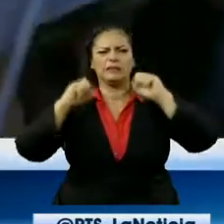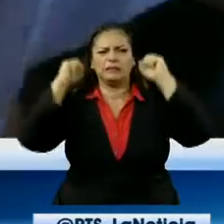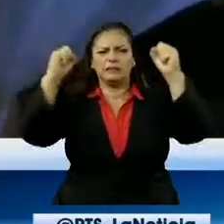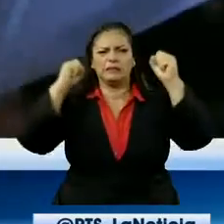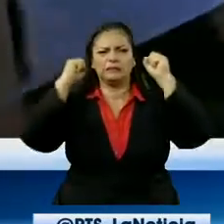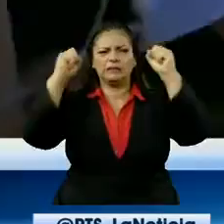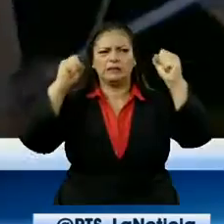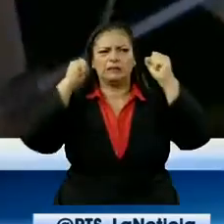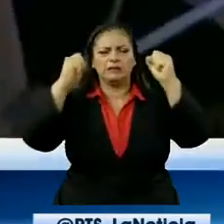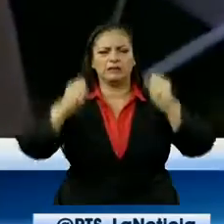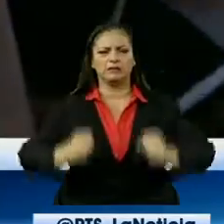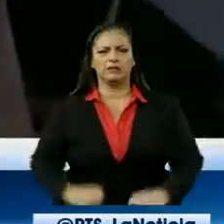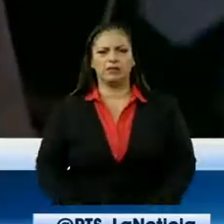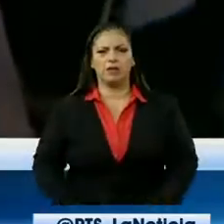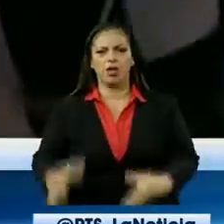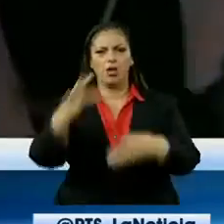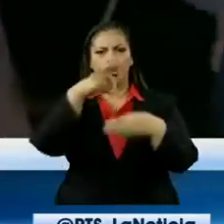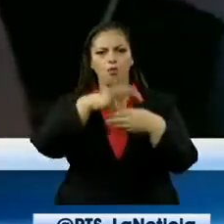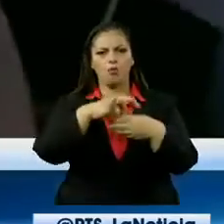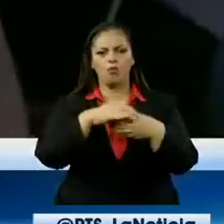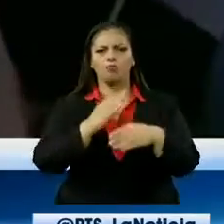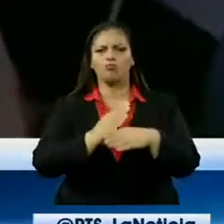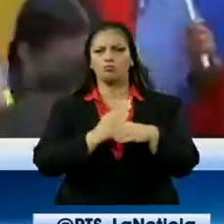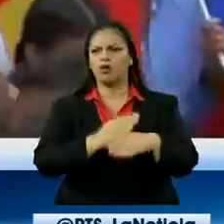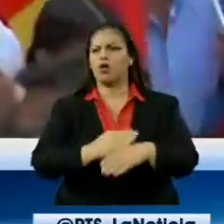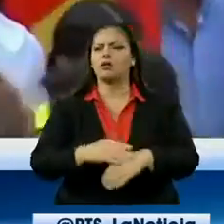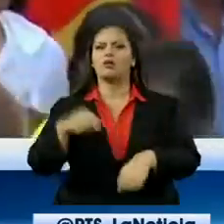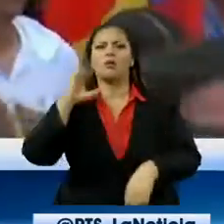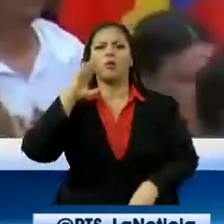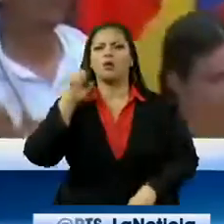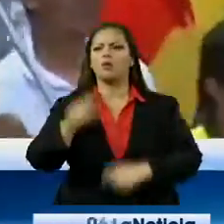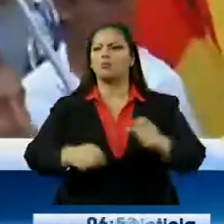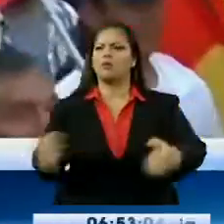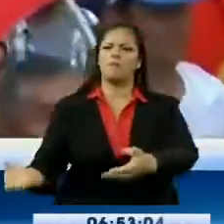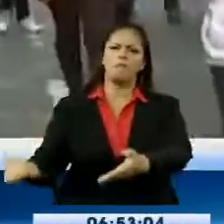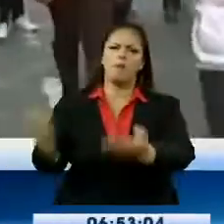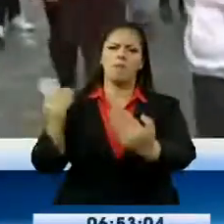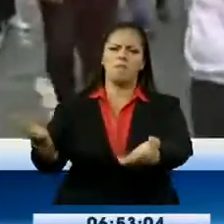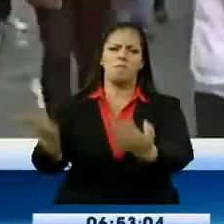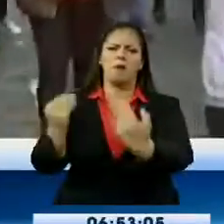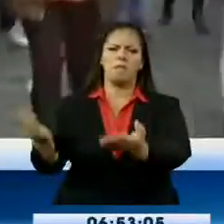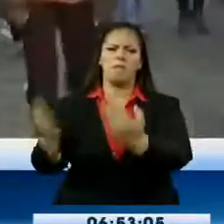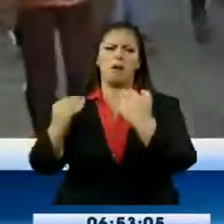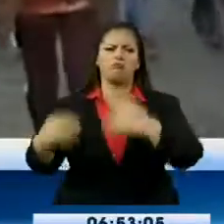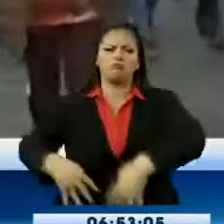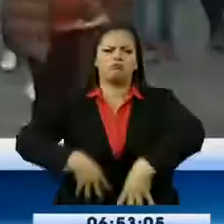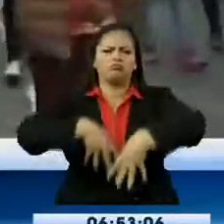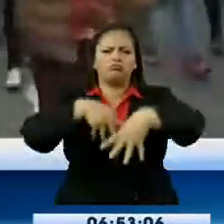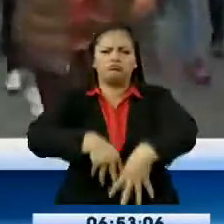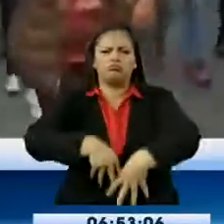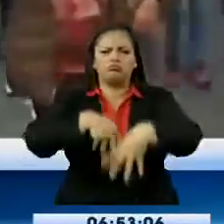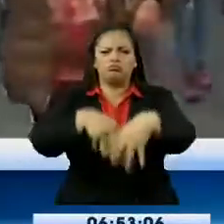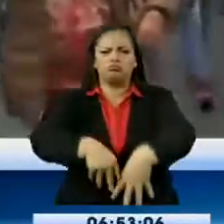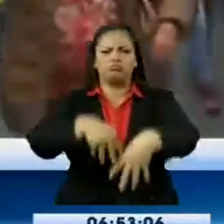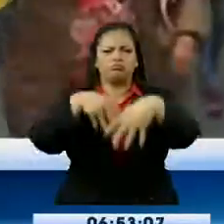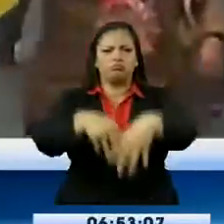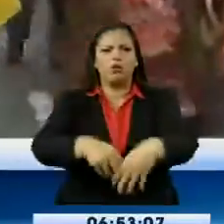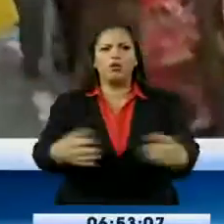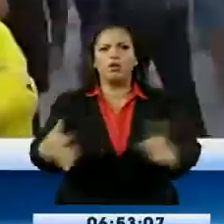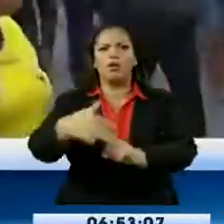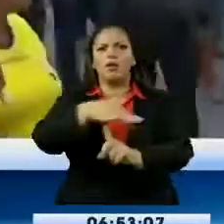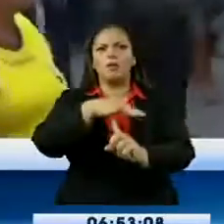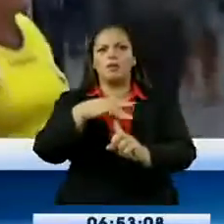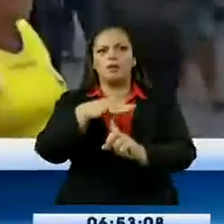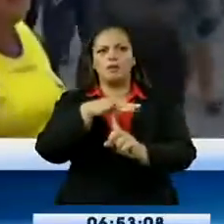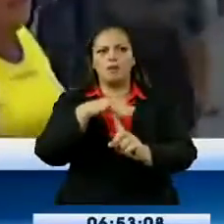Vamos a defender voto a voto. Cuenca se ha levantado. Por la tarde, cientos de ciudadanos se congregaron en el Parque de San Blas para insistir